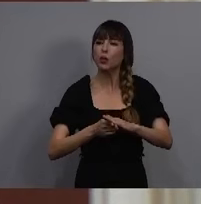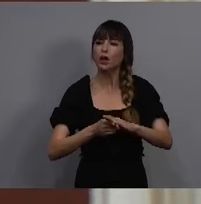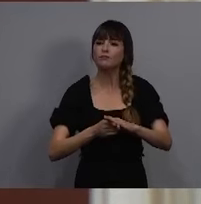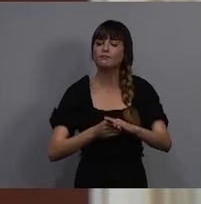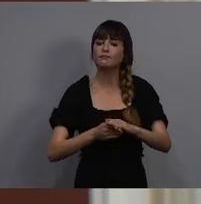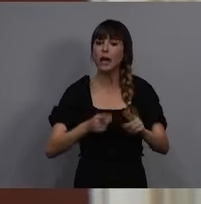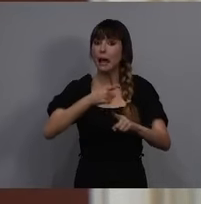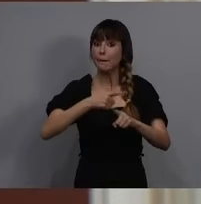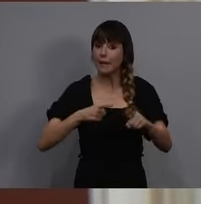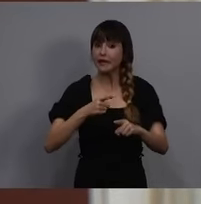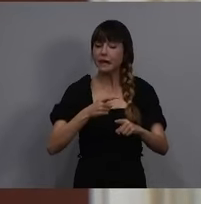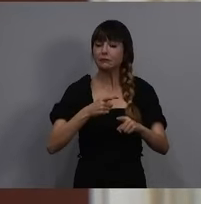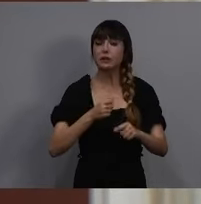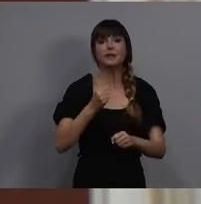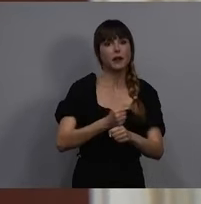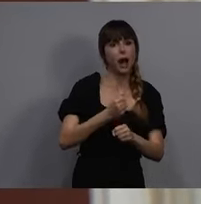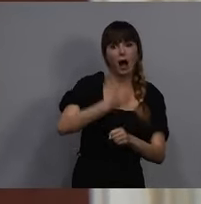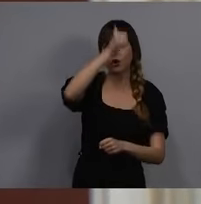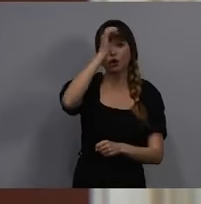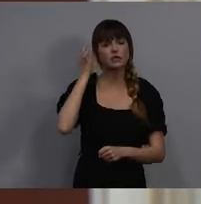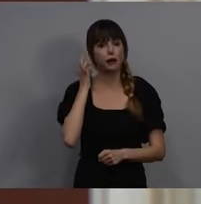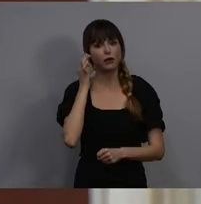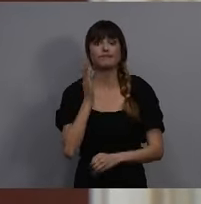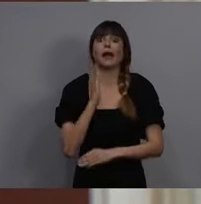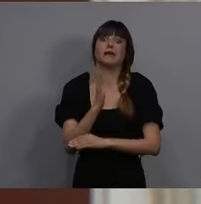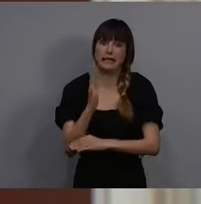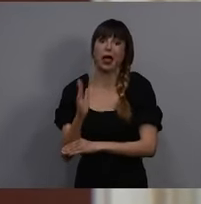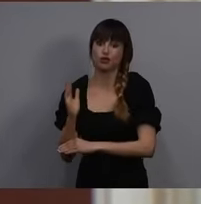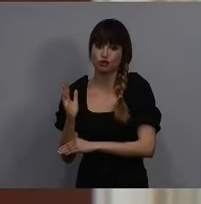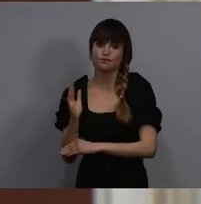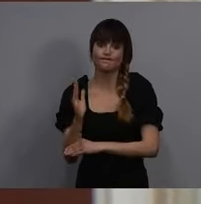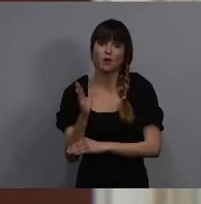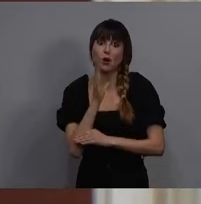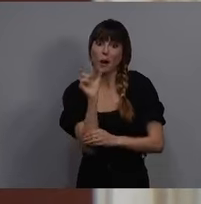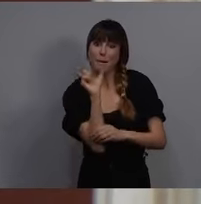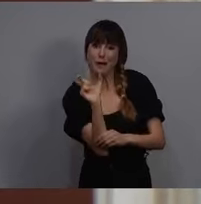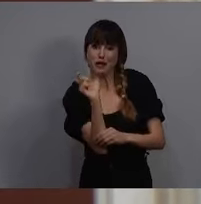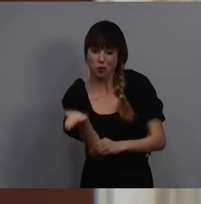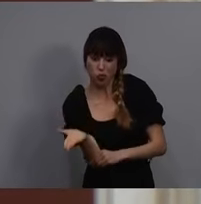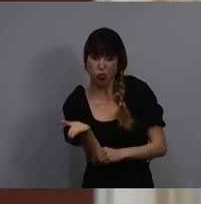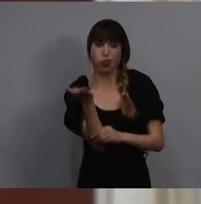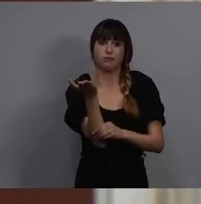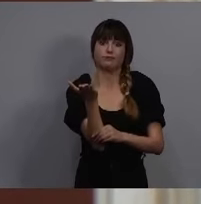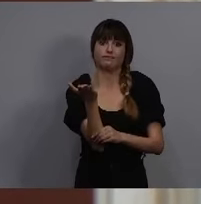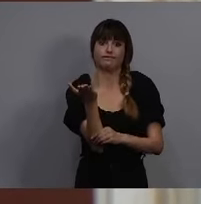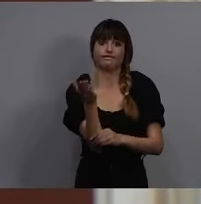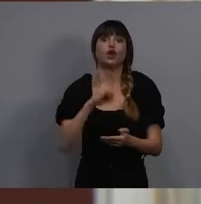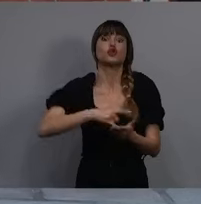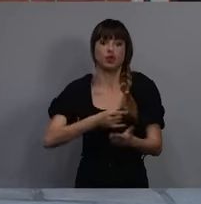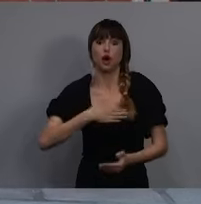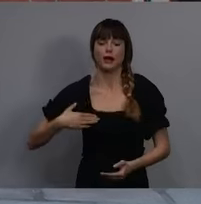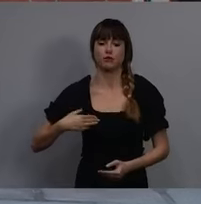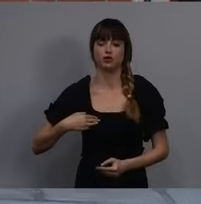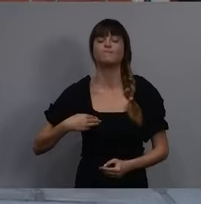media y los trabajadores y trabajadoras que se ve afectado como Es lógico por el encarecimiento del coste de la vida en tercer lugar